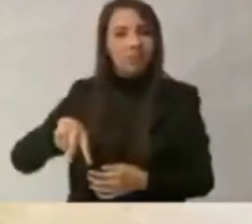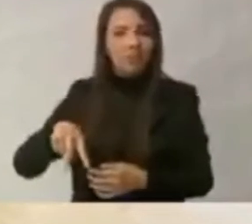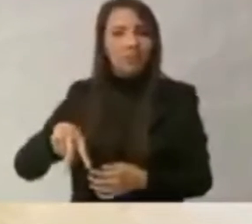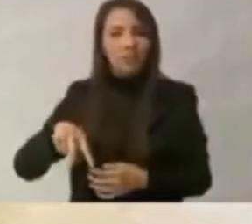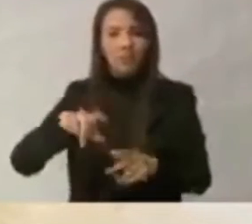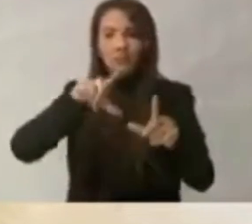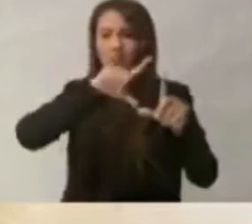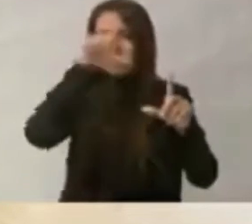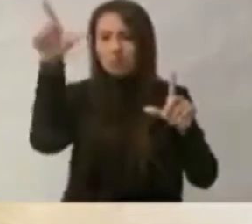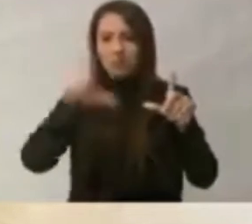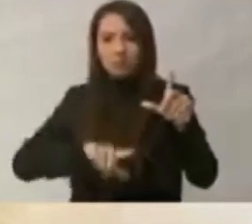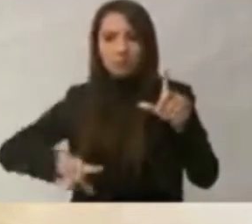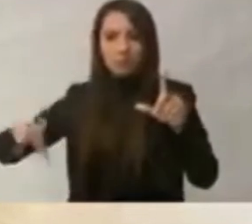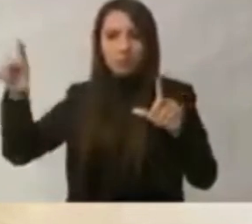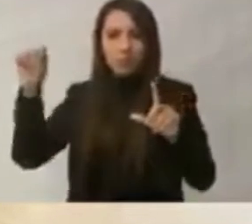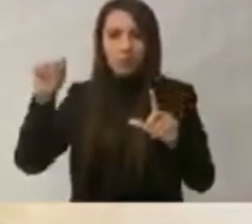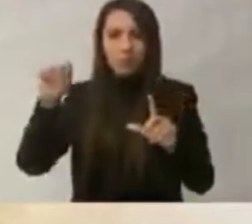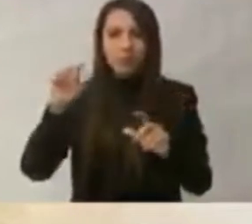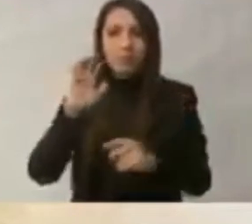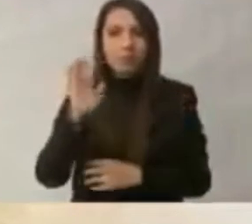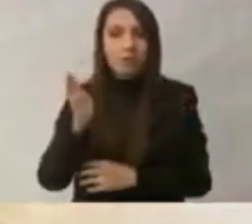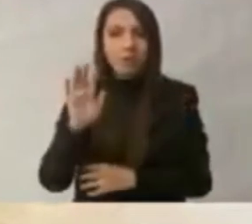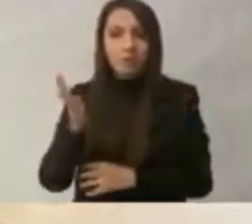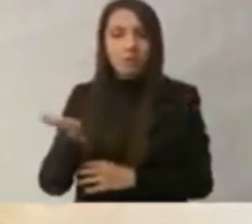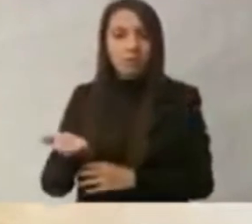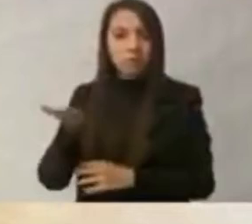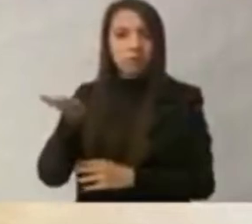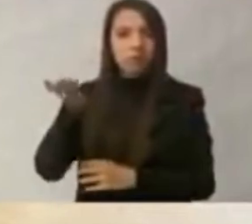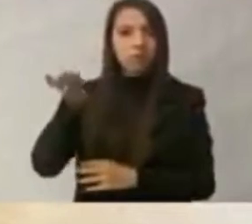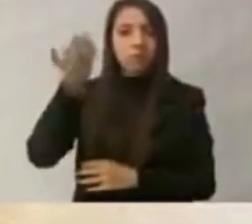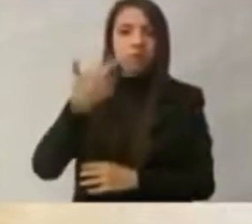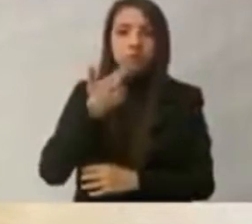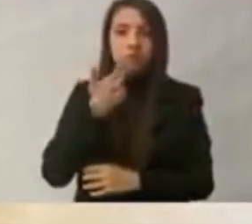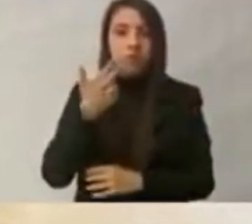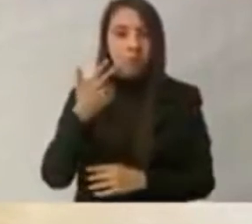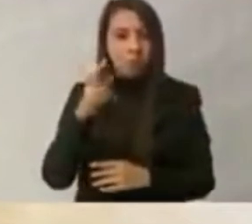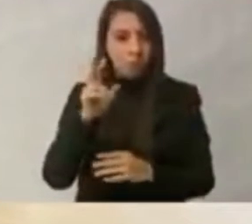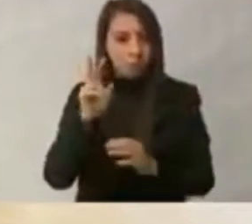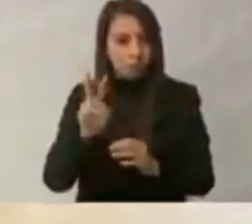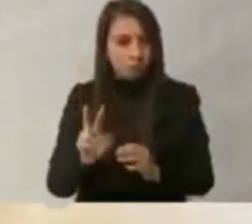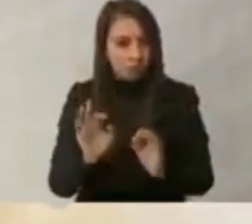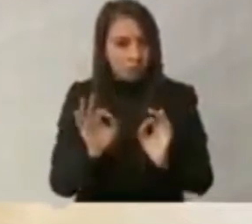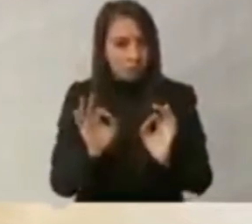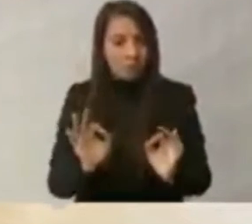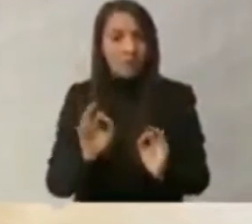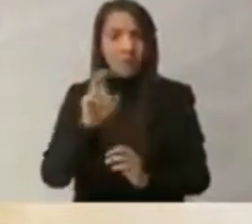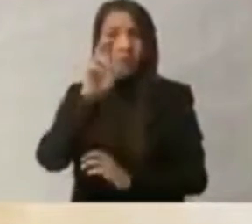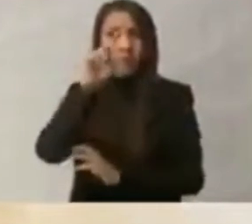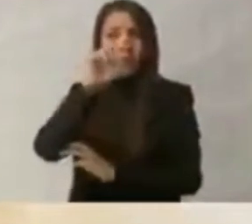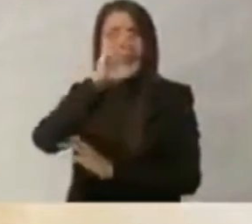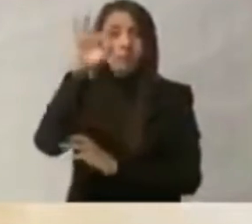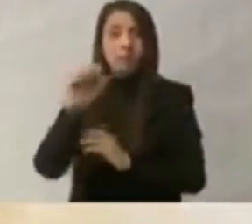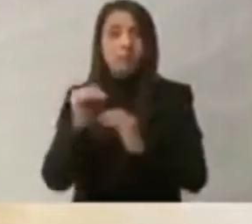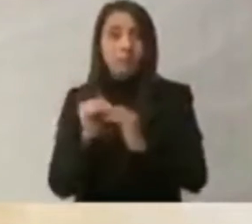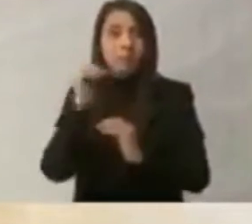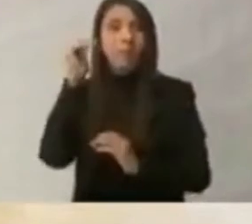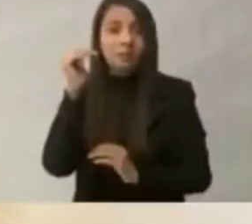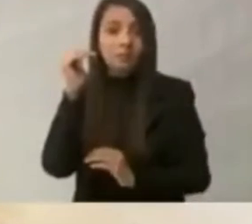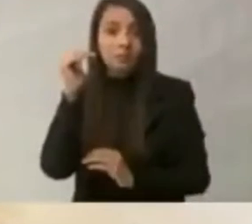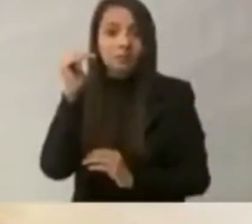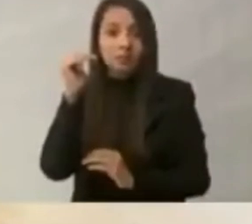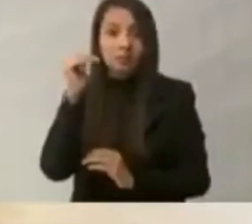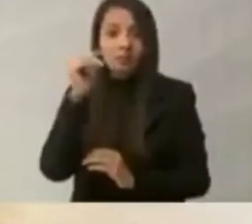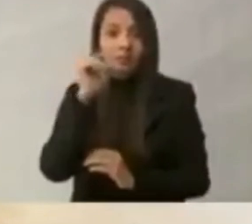nivel nacional, han aumentado en términos reales en 30% desde que estamos en el